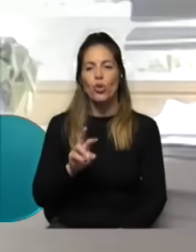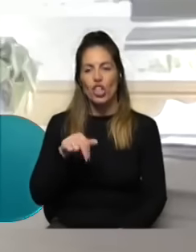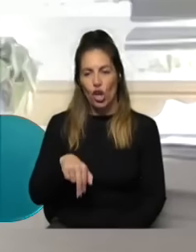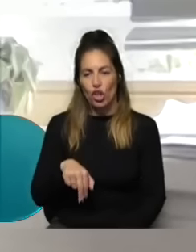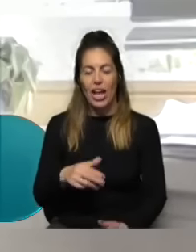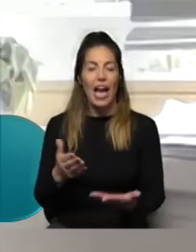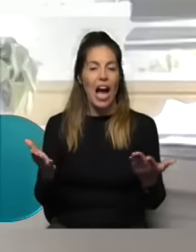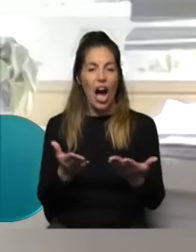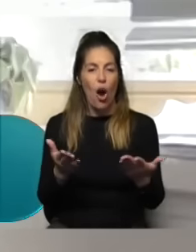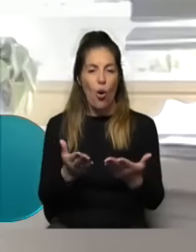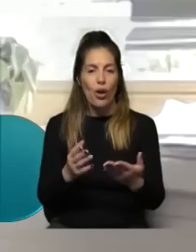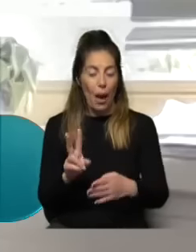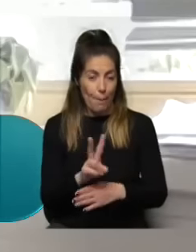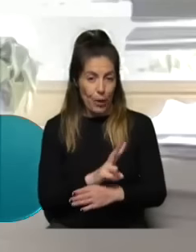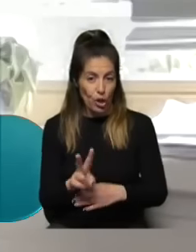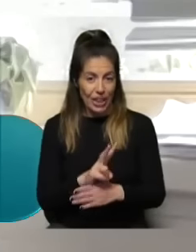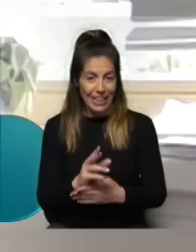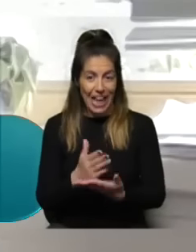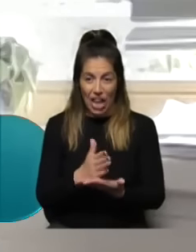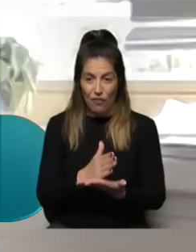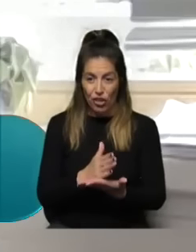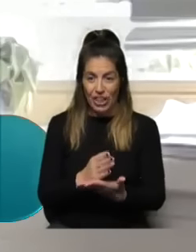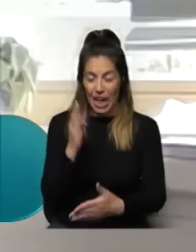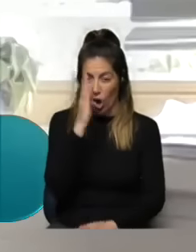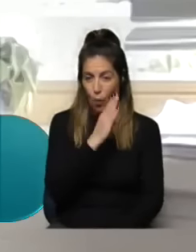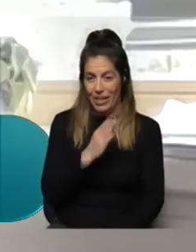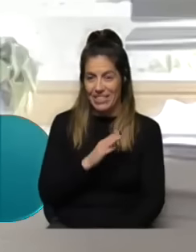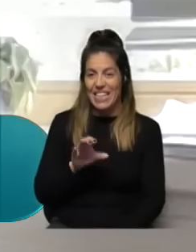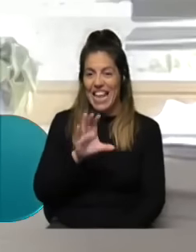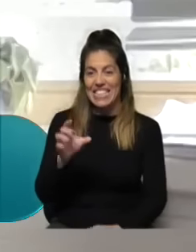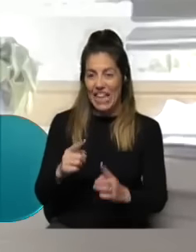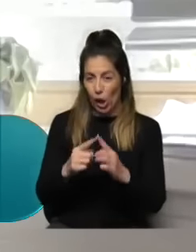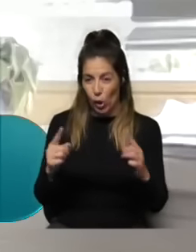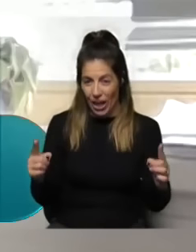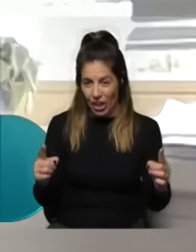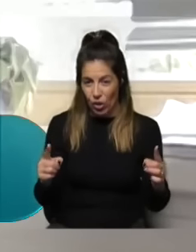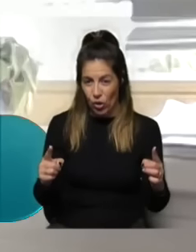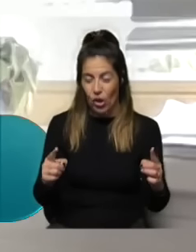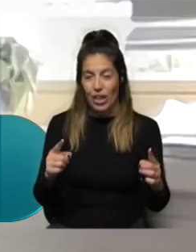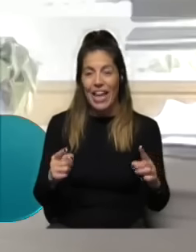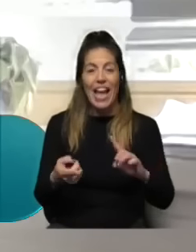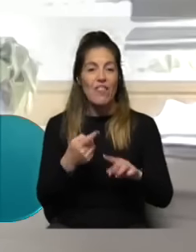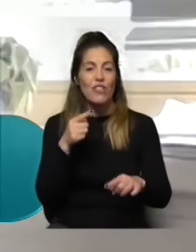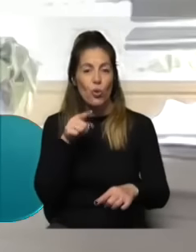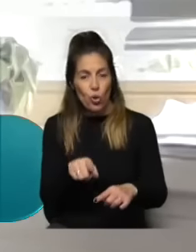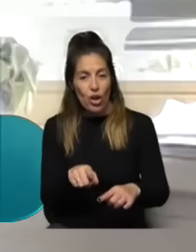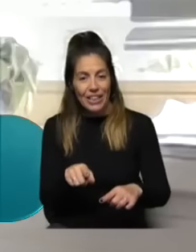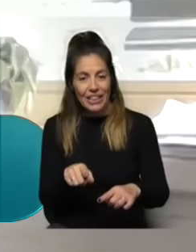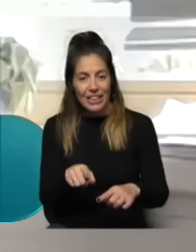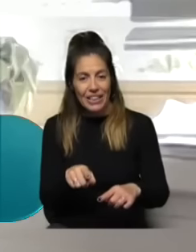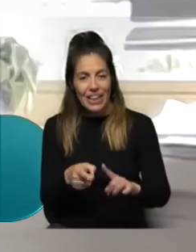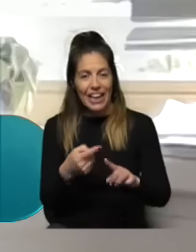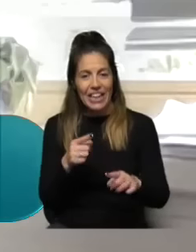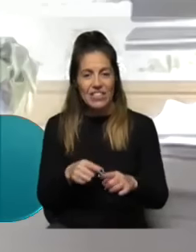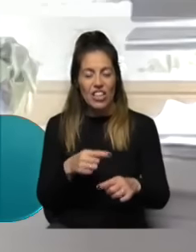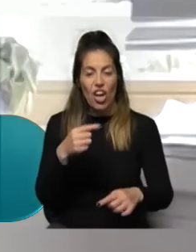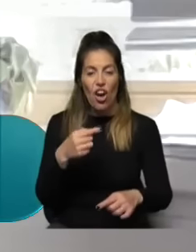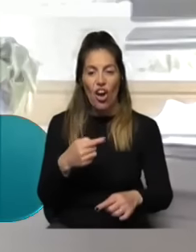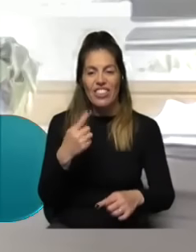ahora es área protegida, ahí en la frontera con Brasil, en Cerro Largo. Y bueno, el vínculo ahí está asociado a la